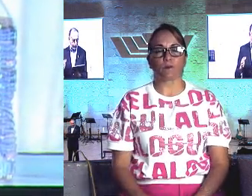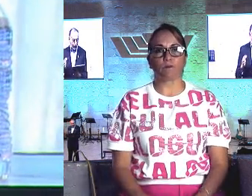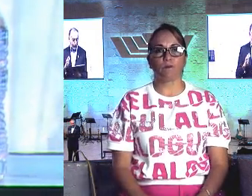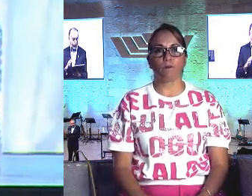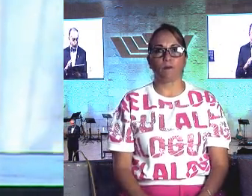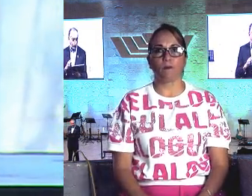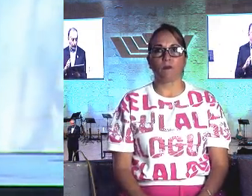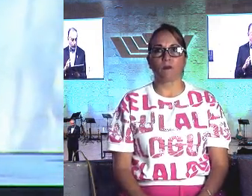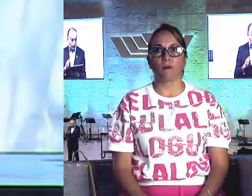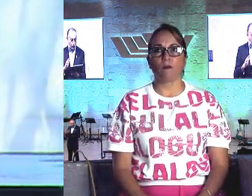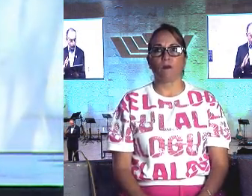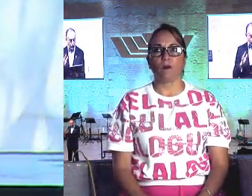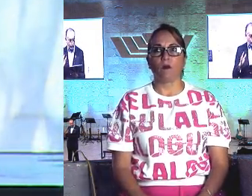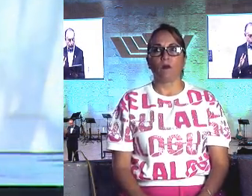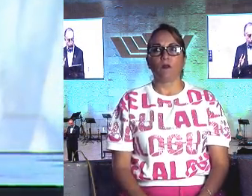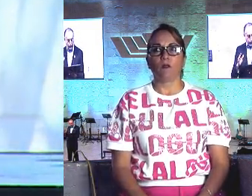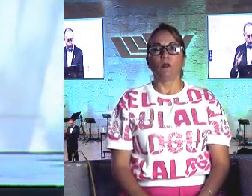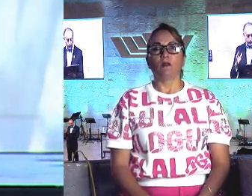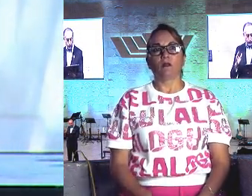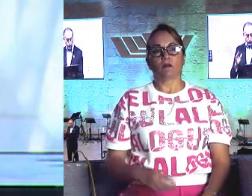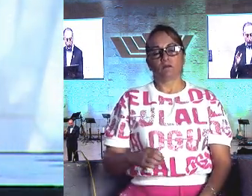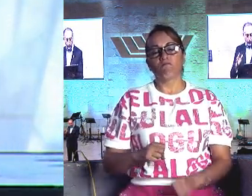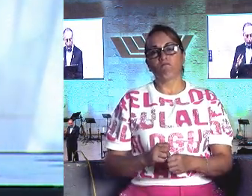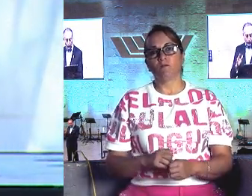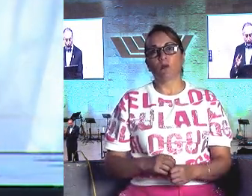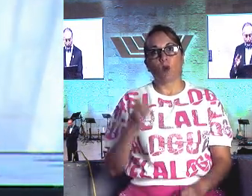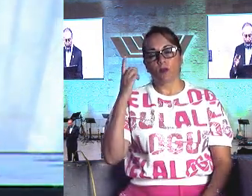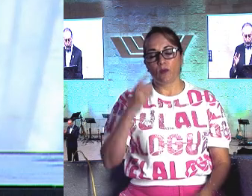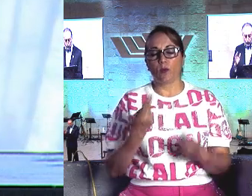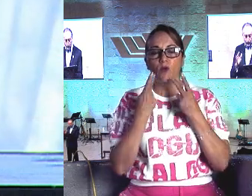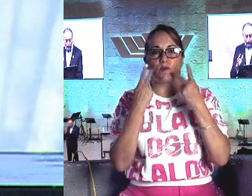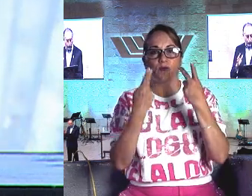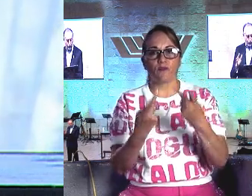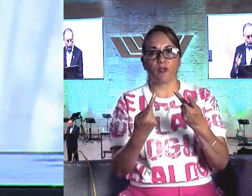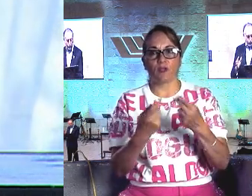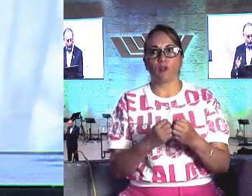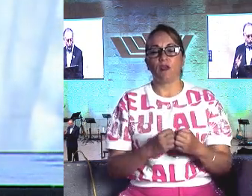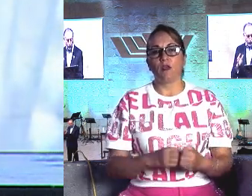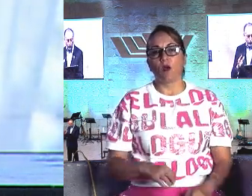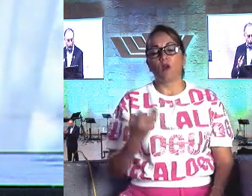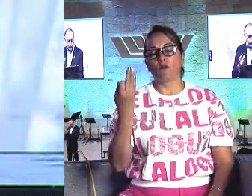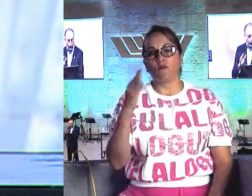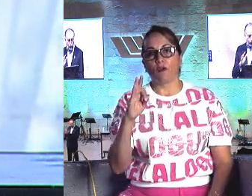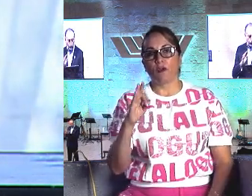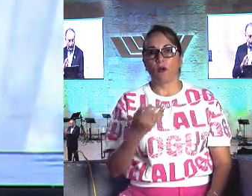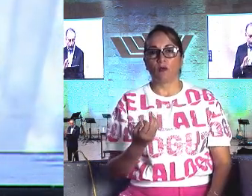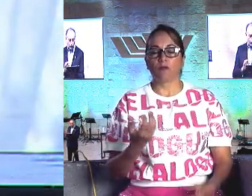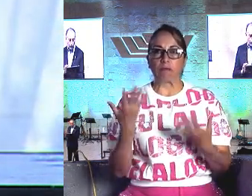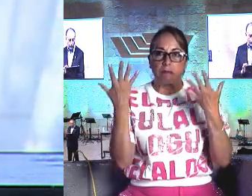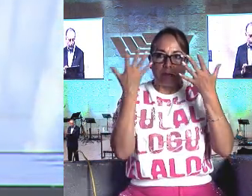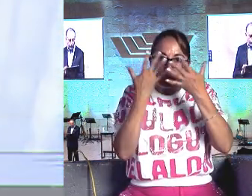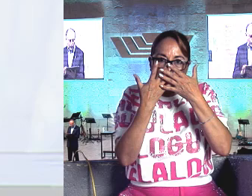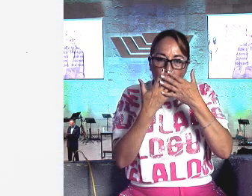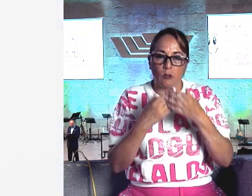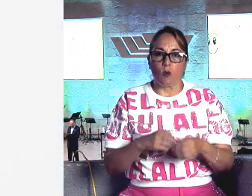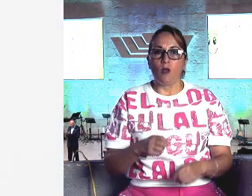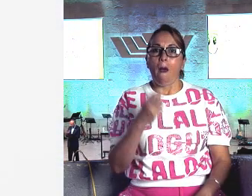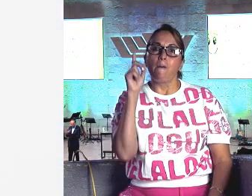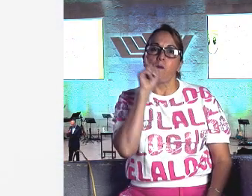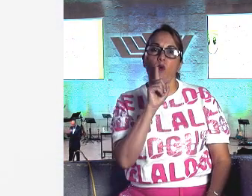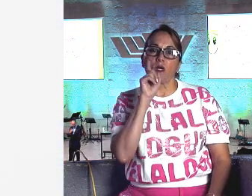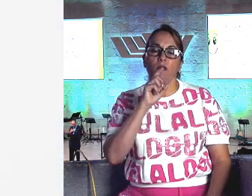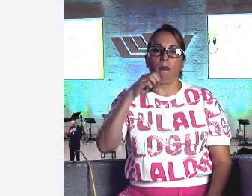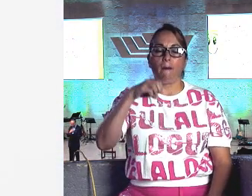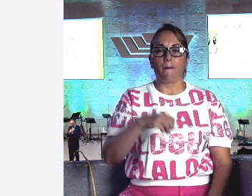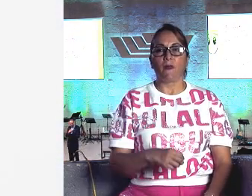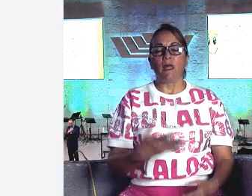para el director del coro, Salmo de David, cuando el profeta Natán fue a verlo después de que cometió adulterio con Betsabé, y él dice: